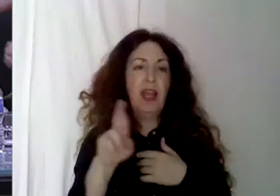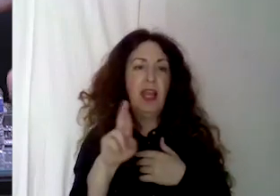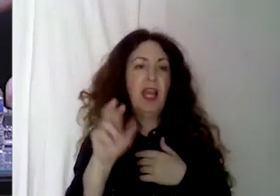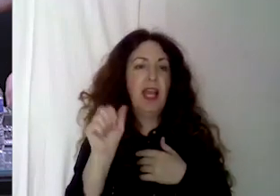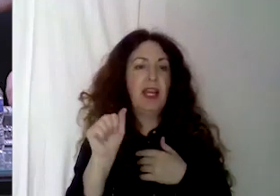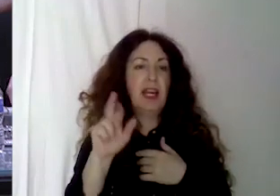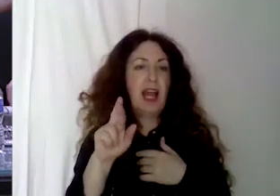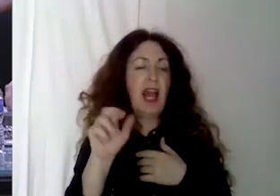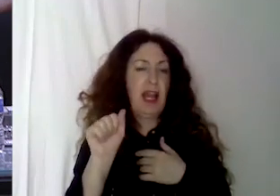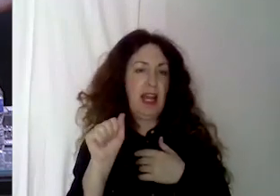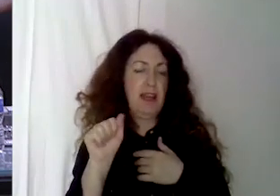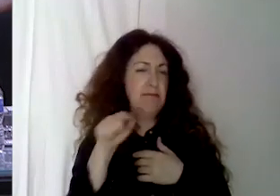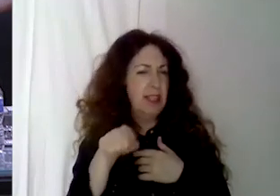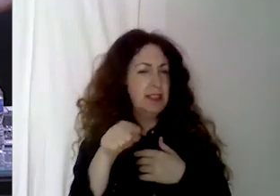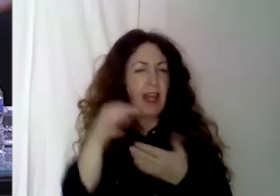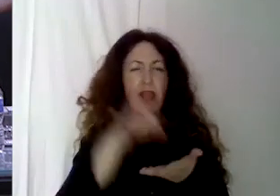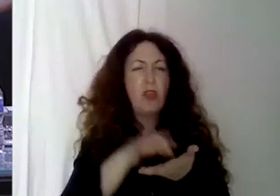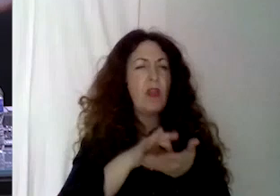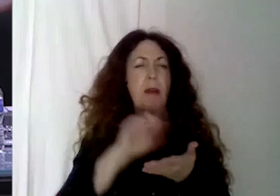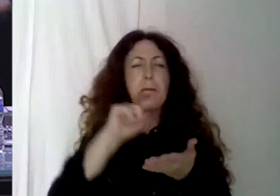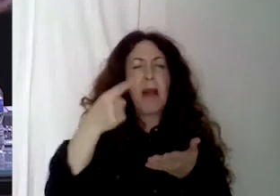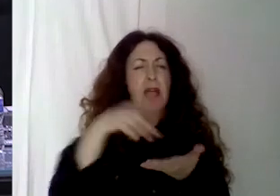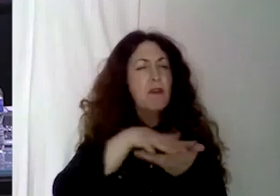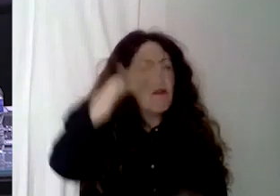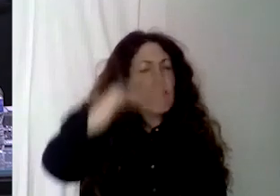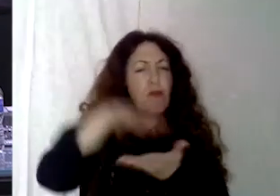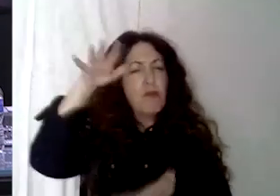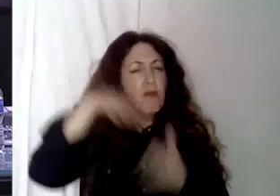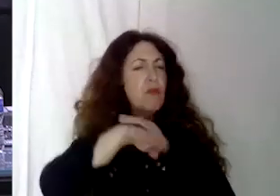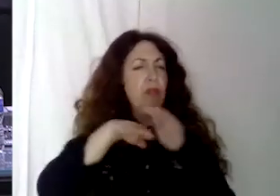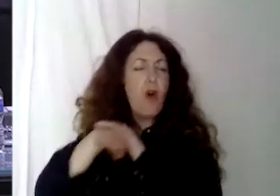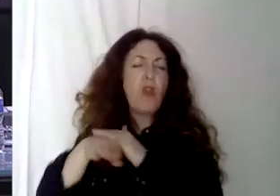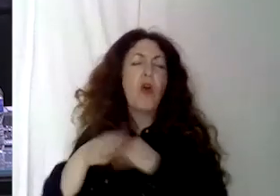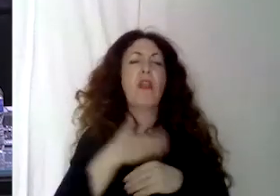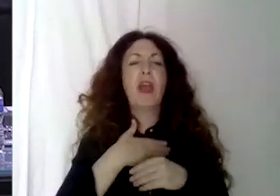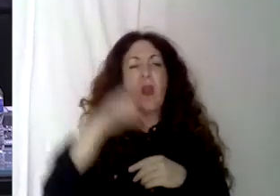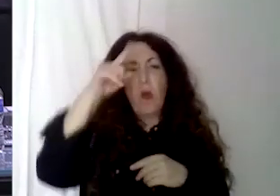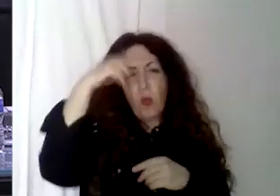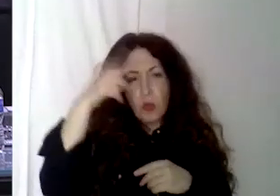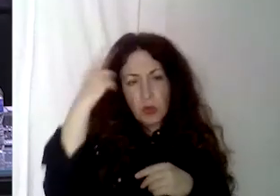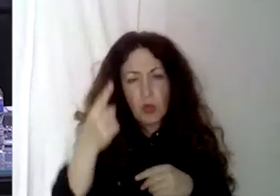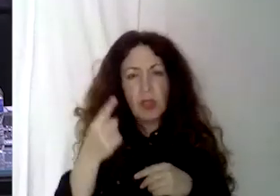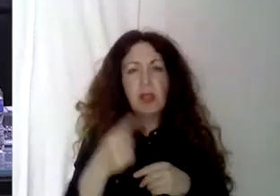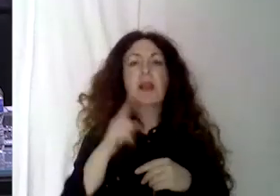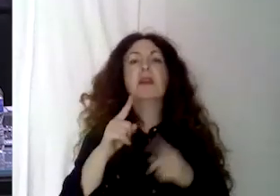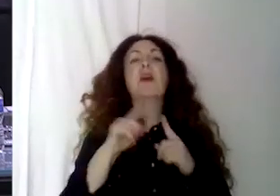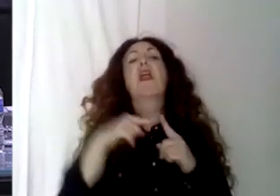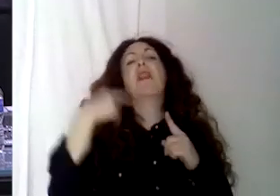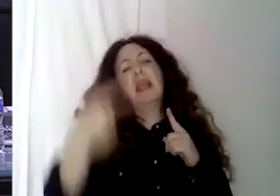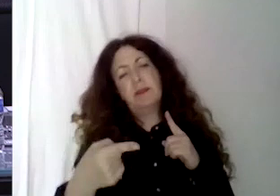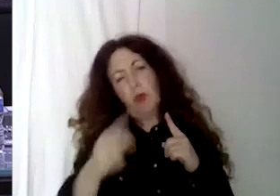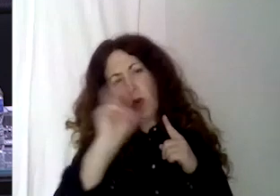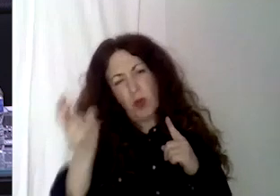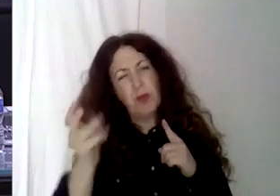Ya sé que luego ha sido fácil de entender esto gracias a la novelística contemporánea, al jardín de los Finti Contini y todas estas cosas.